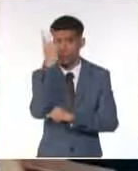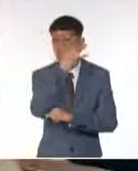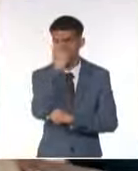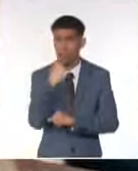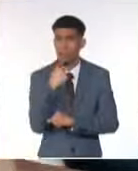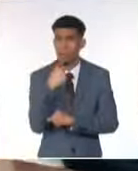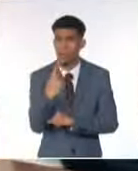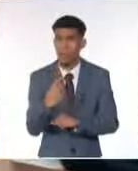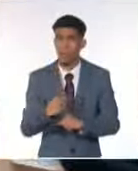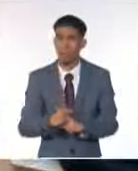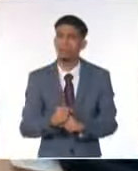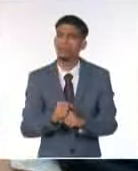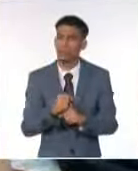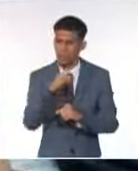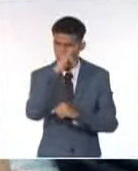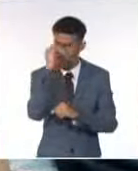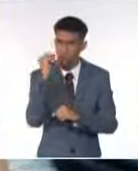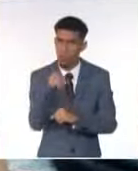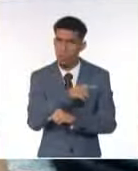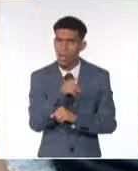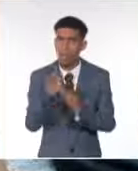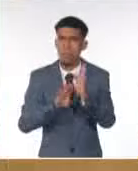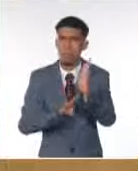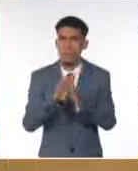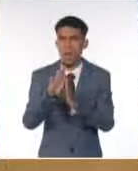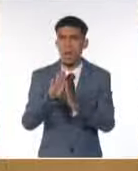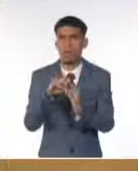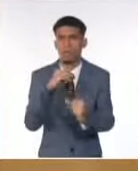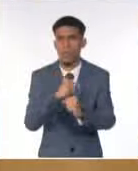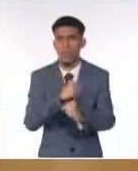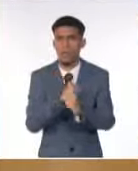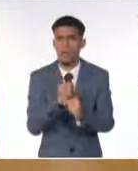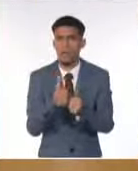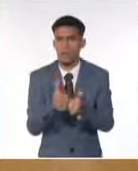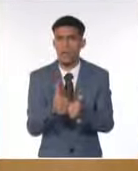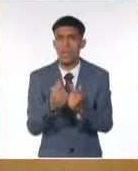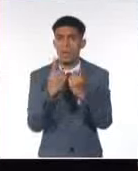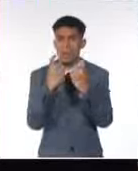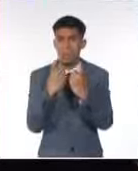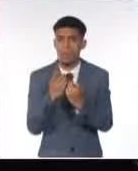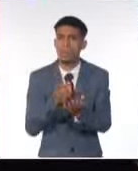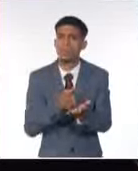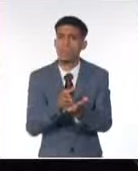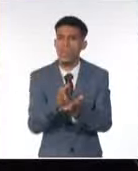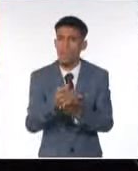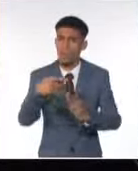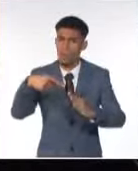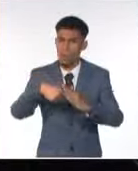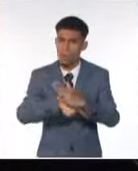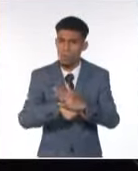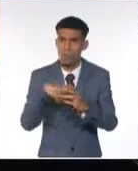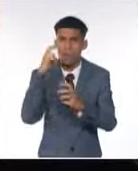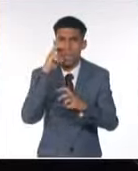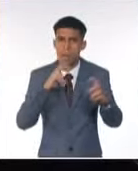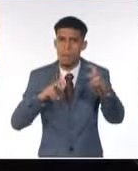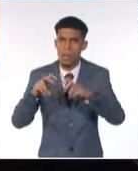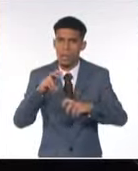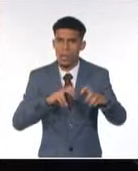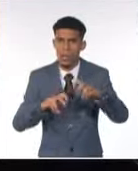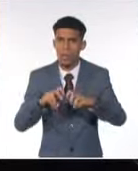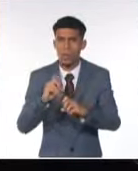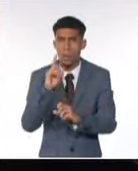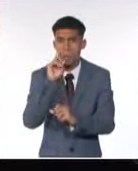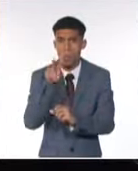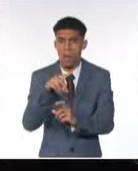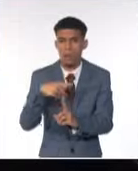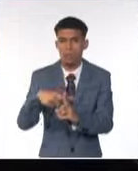que se aprecian avances en el trabajo desplegado por el territorio, que es necesario continuar profundizando para que se reflejen positivamente